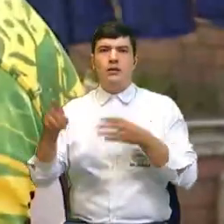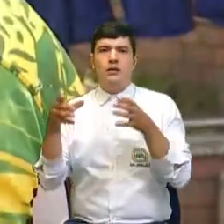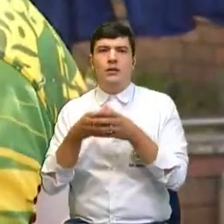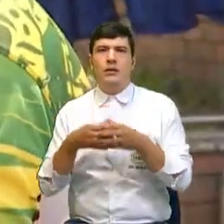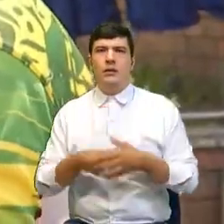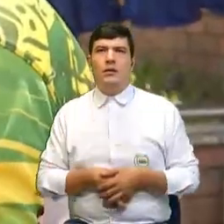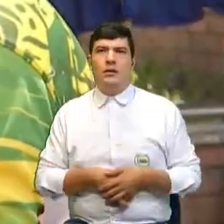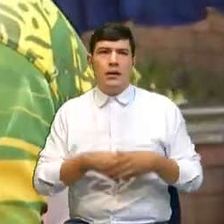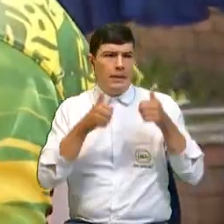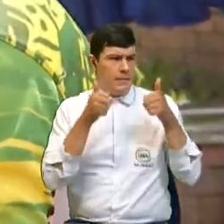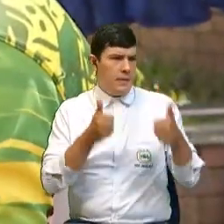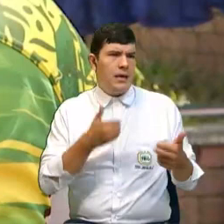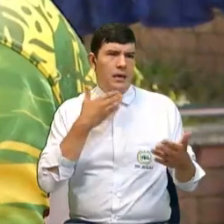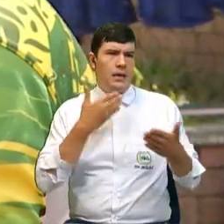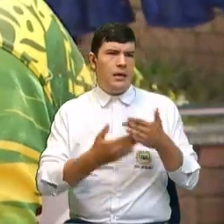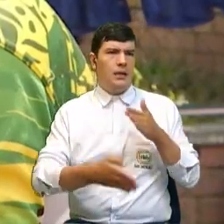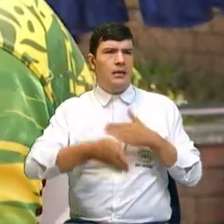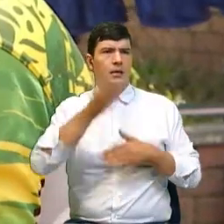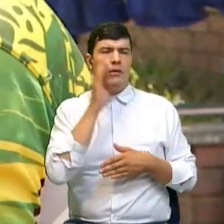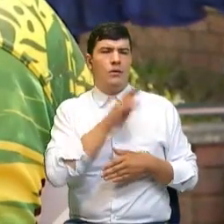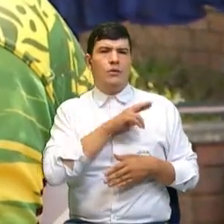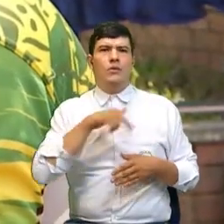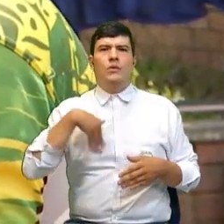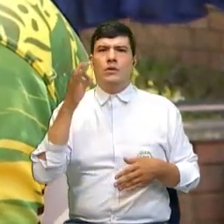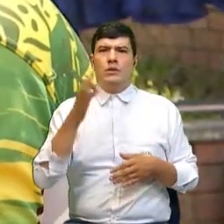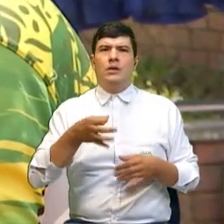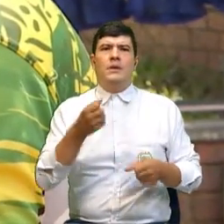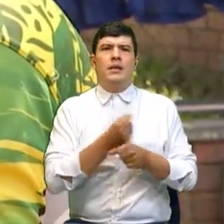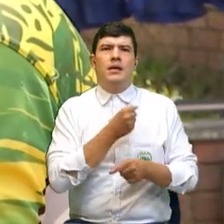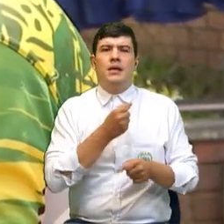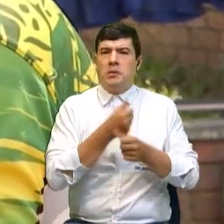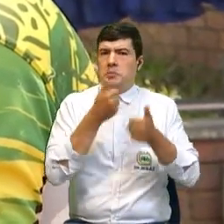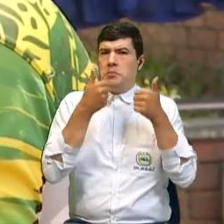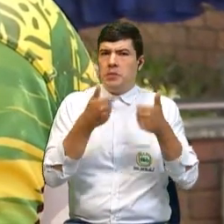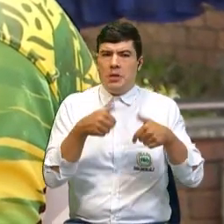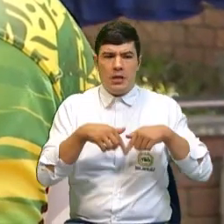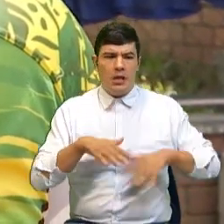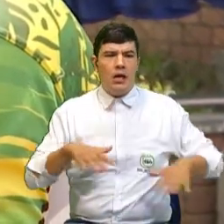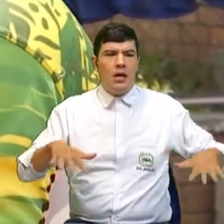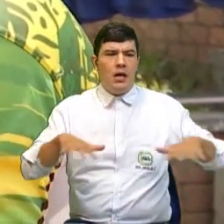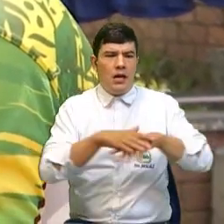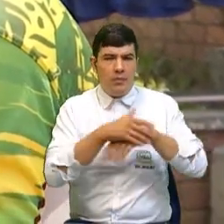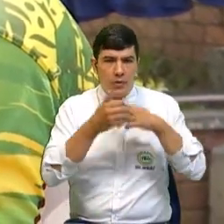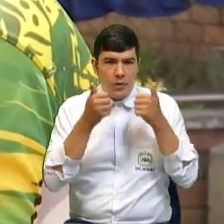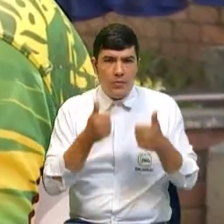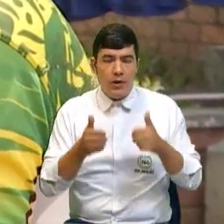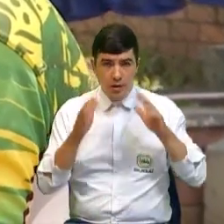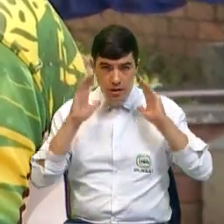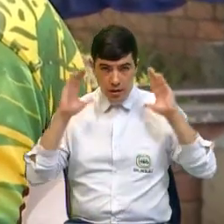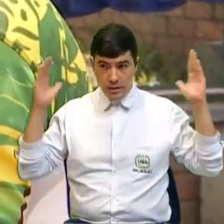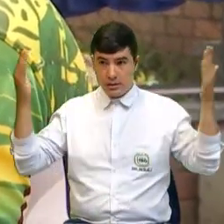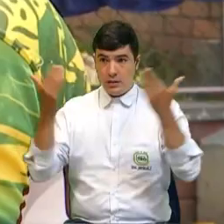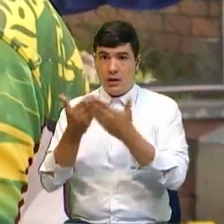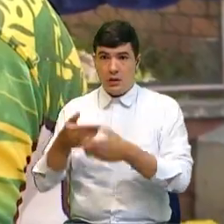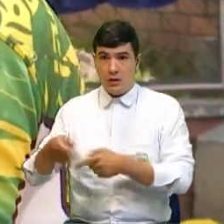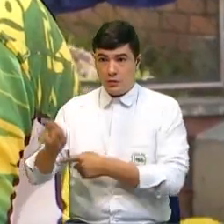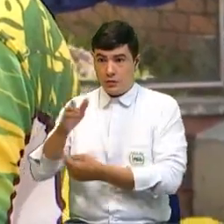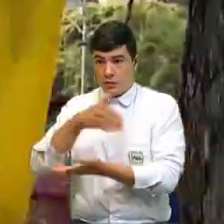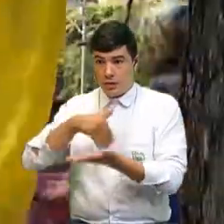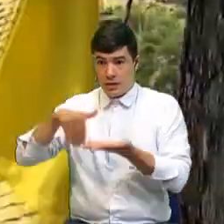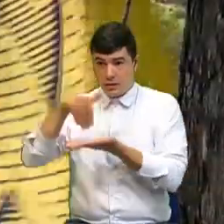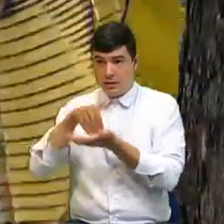bien gracias a dios nosotros siempre trabajan los partidos de colombia y bucaramanga y para que la plaza es muy buena el estadio como es un centro deportivo